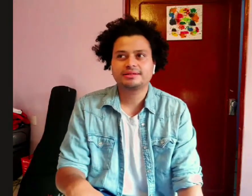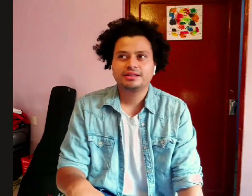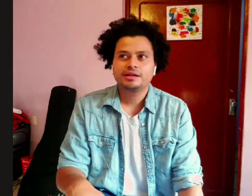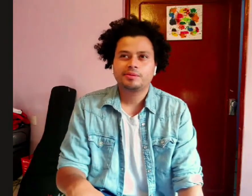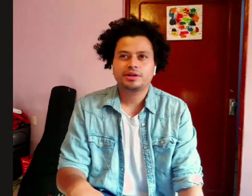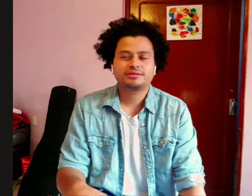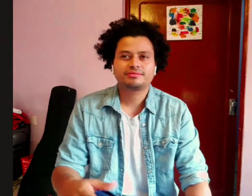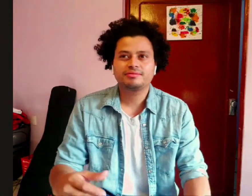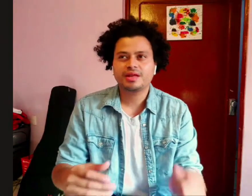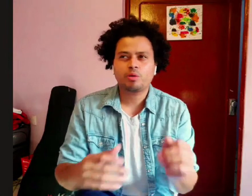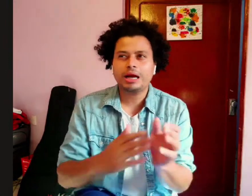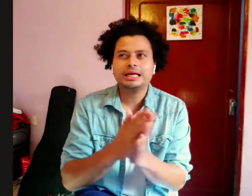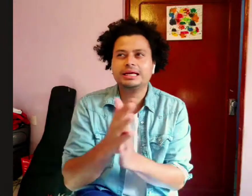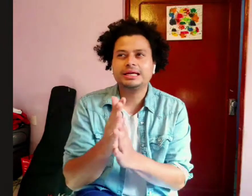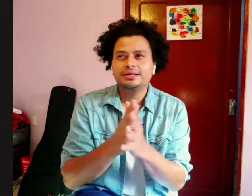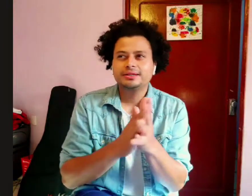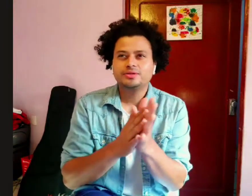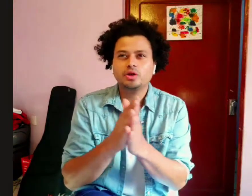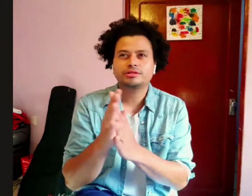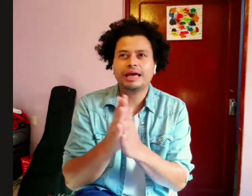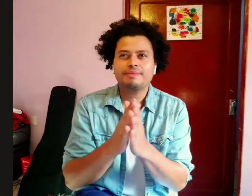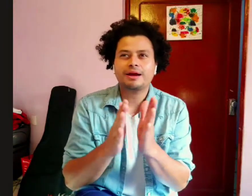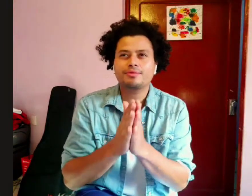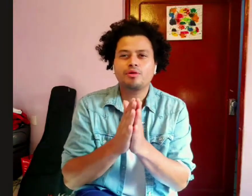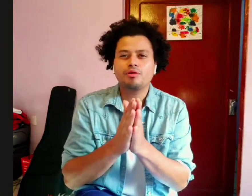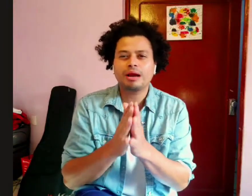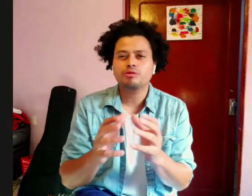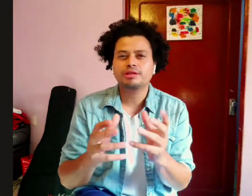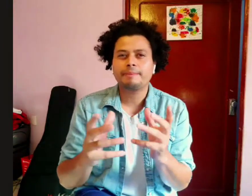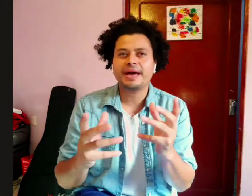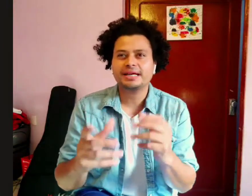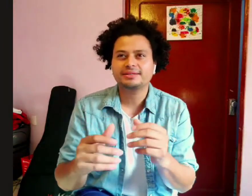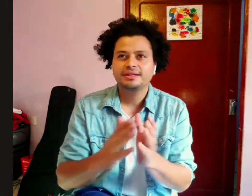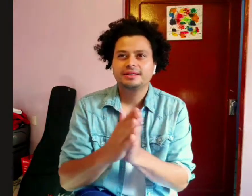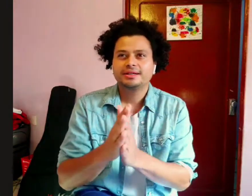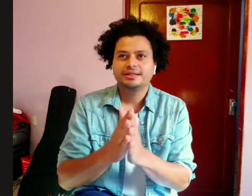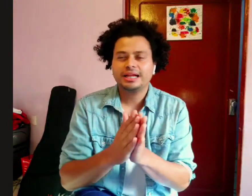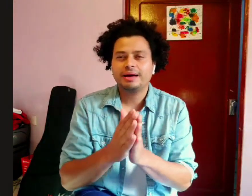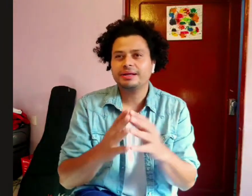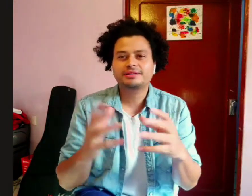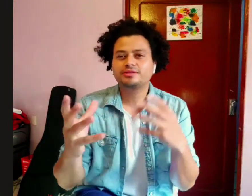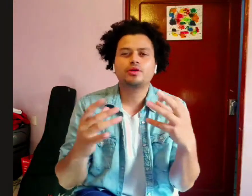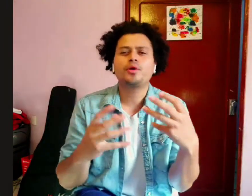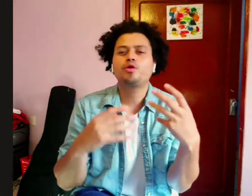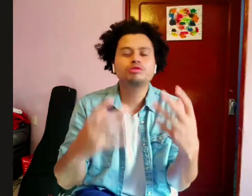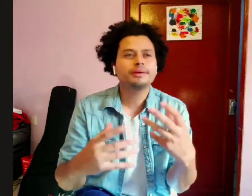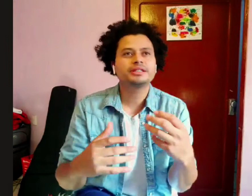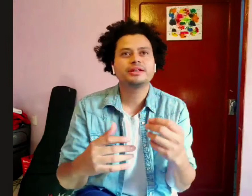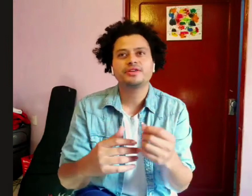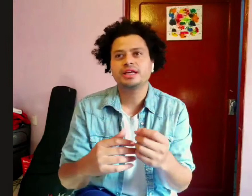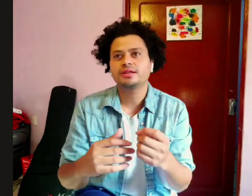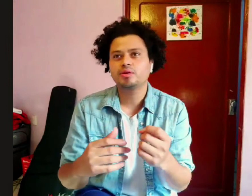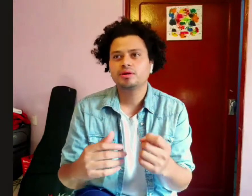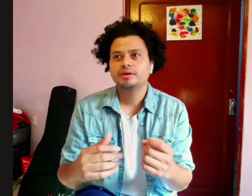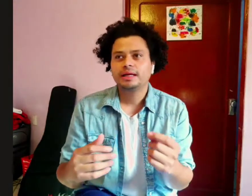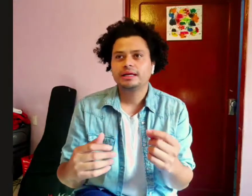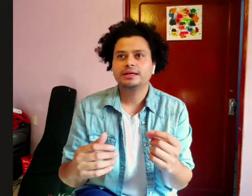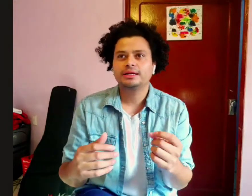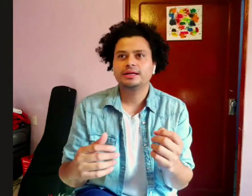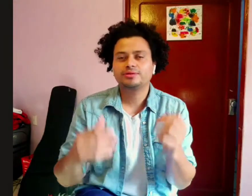de esas, pues, igual y, no sé, me hago algunos EPs. La verdad es que estoy como justamente